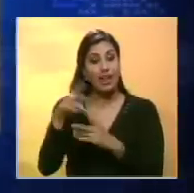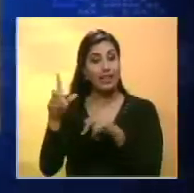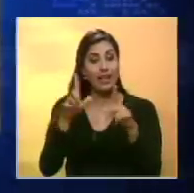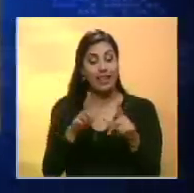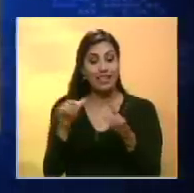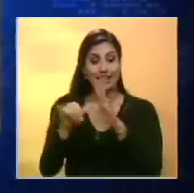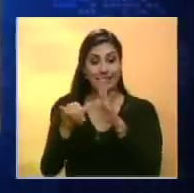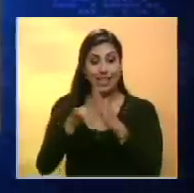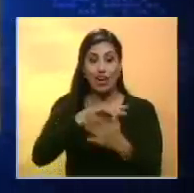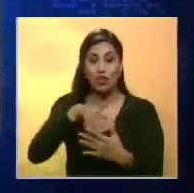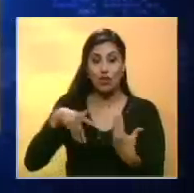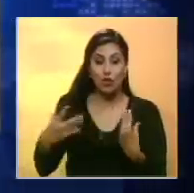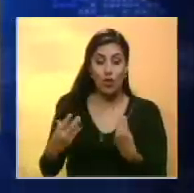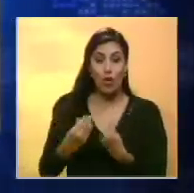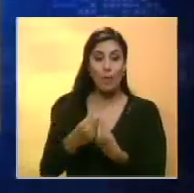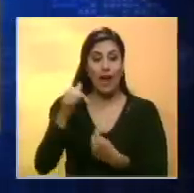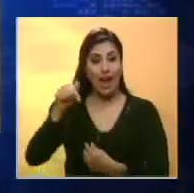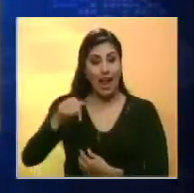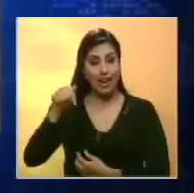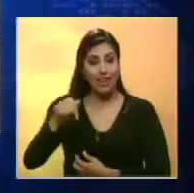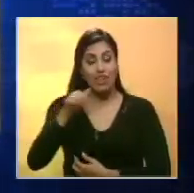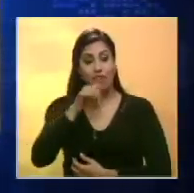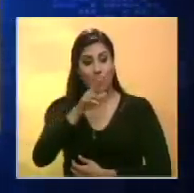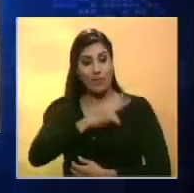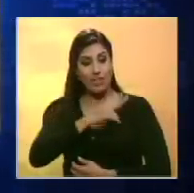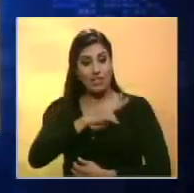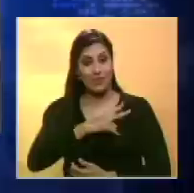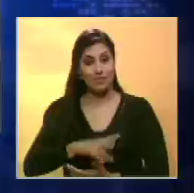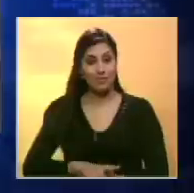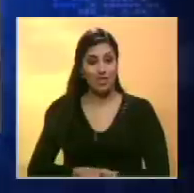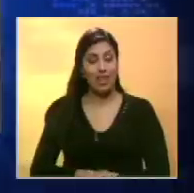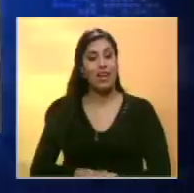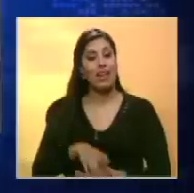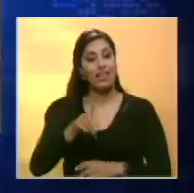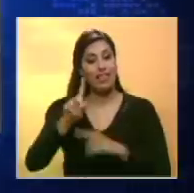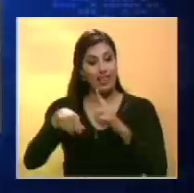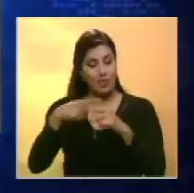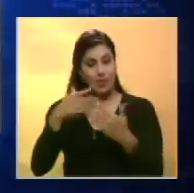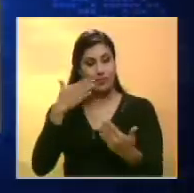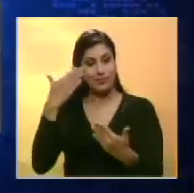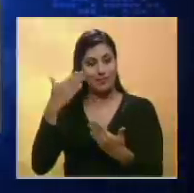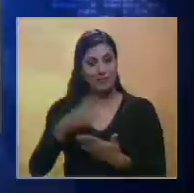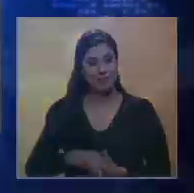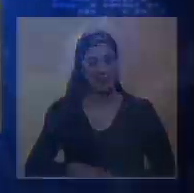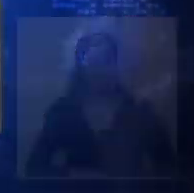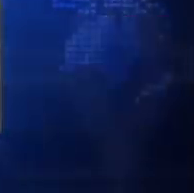muy cerquita de nosotros en el estudio de Noticiero Venevisión. Esto será al retorno.